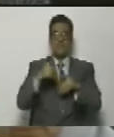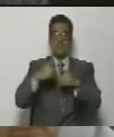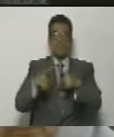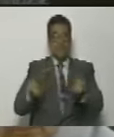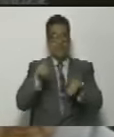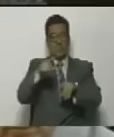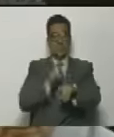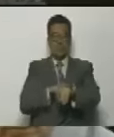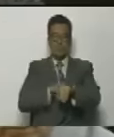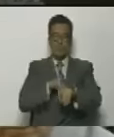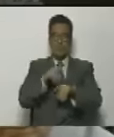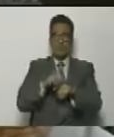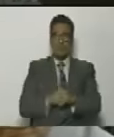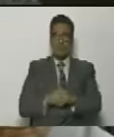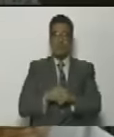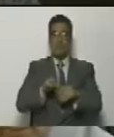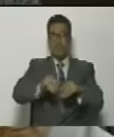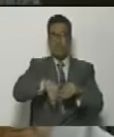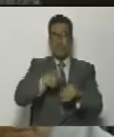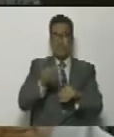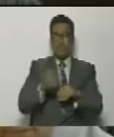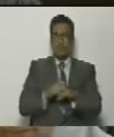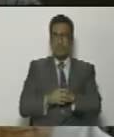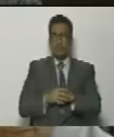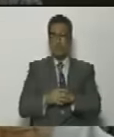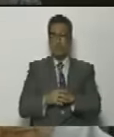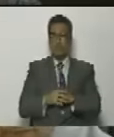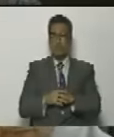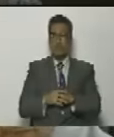como en ese momento, pudimos